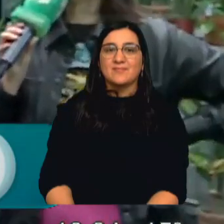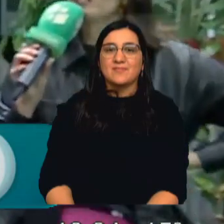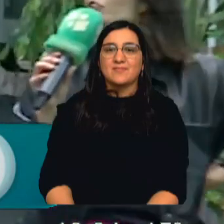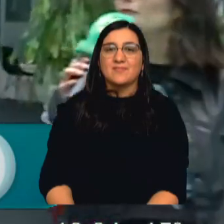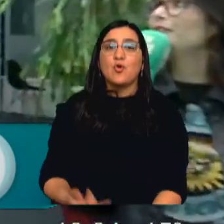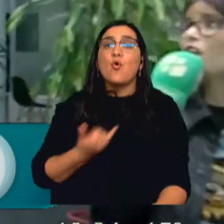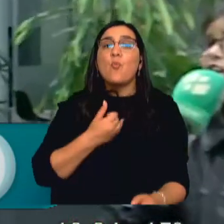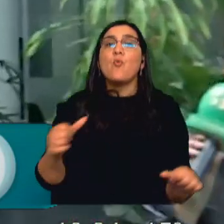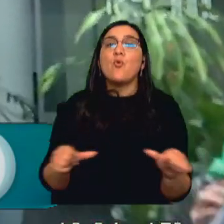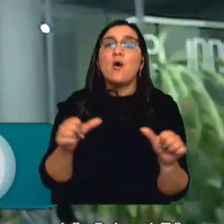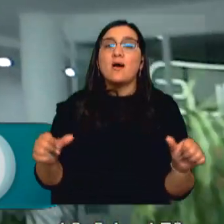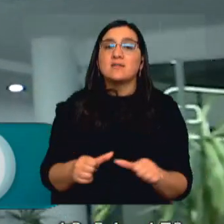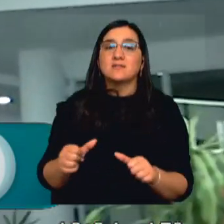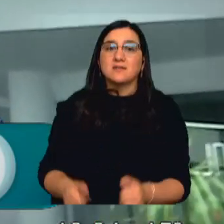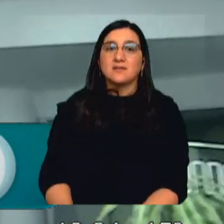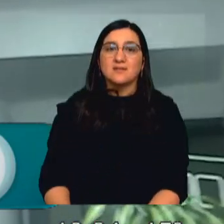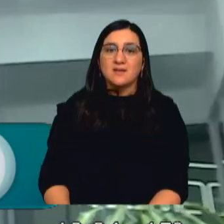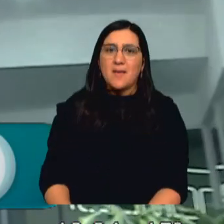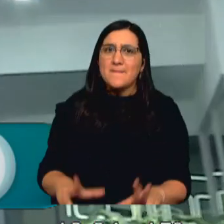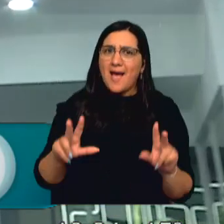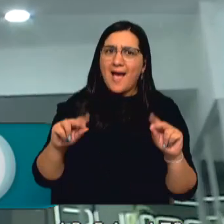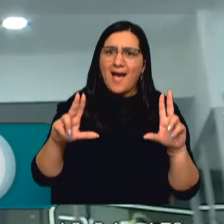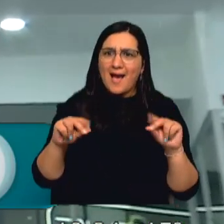¿Cómo lo hizo? No, no, no. No, no.